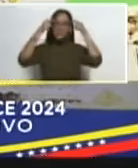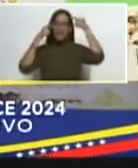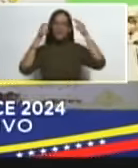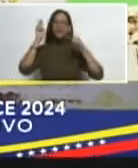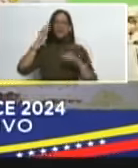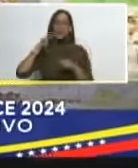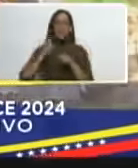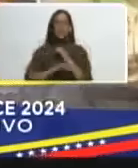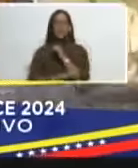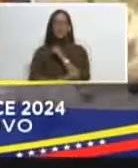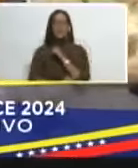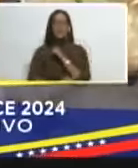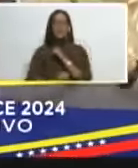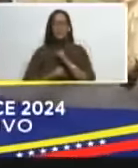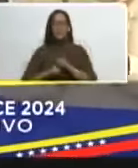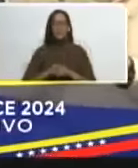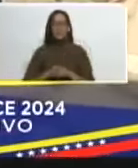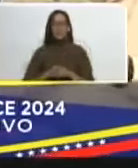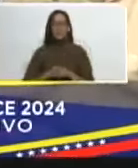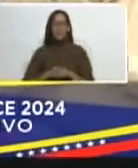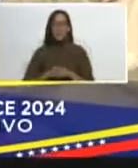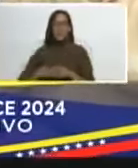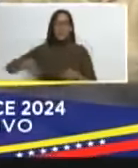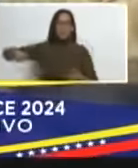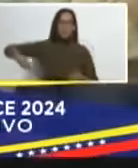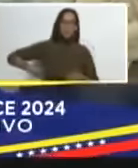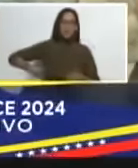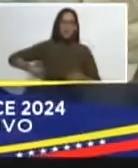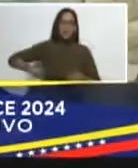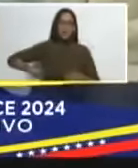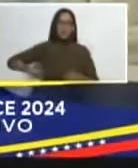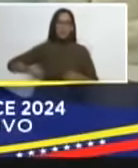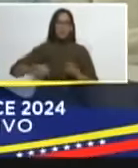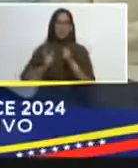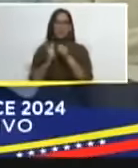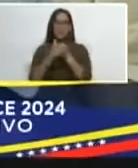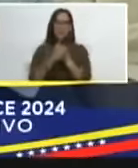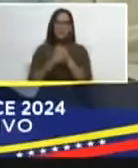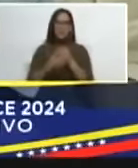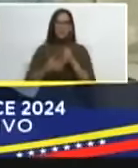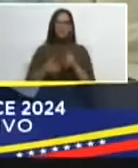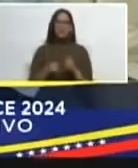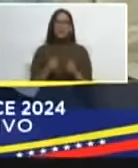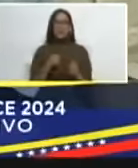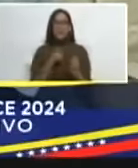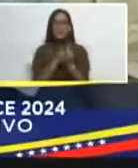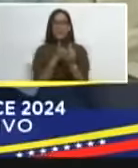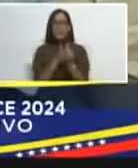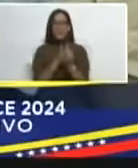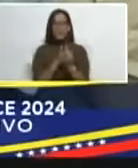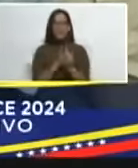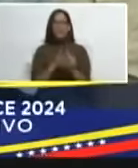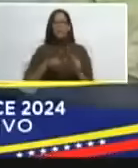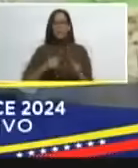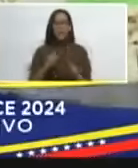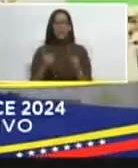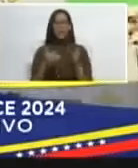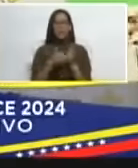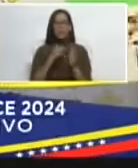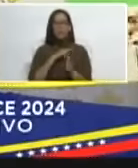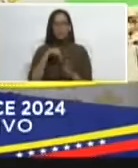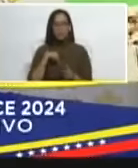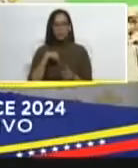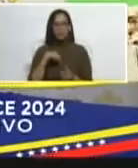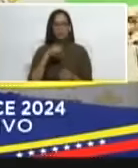la traición, el puñal escondido que te meten por el costado o por la espalda, puedan con nosotros,